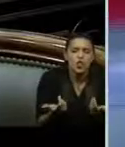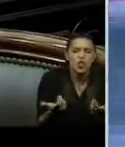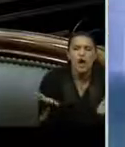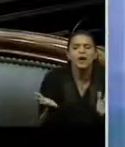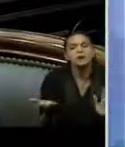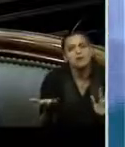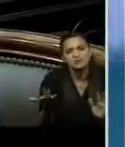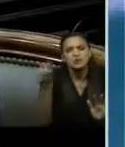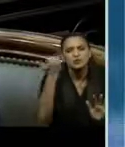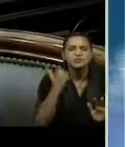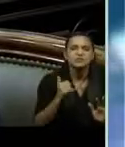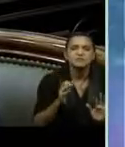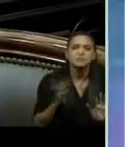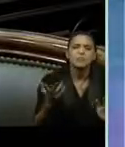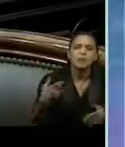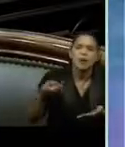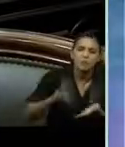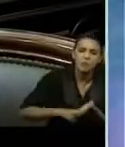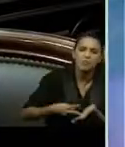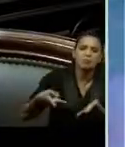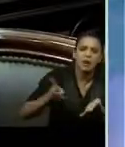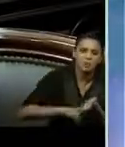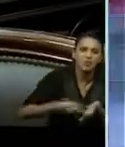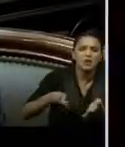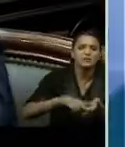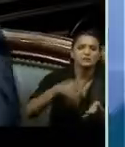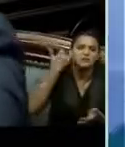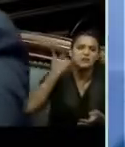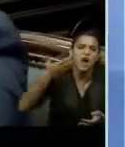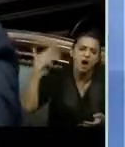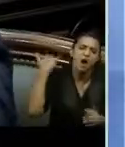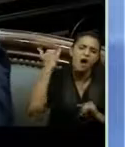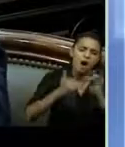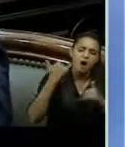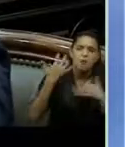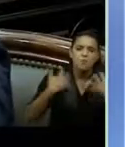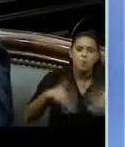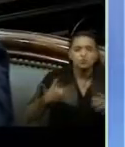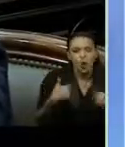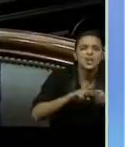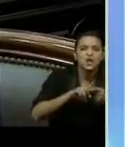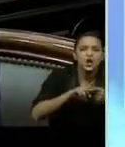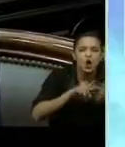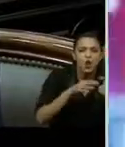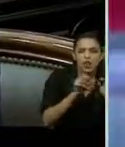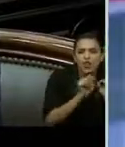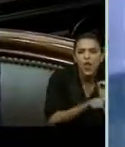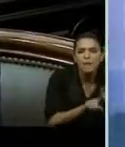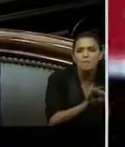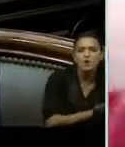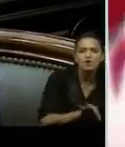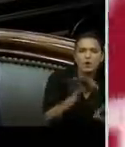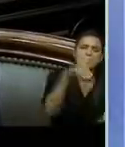voto, también hay que contarlo. Hay que defender los intereses de San Juan. Los invito a todos en la próxima sesión, bajen a